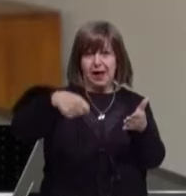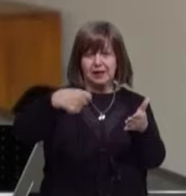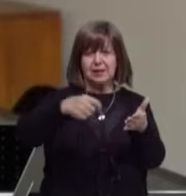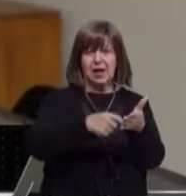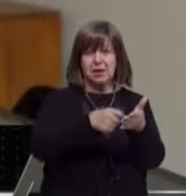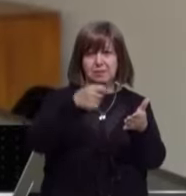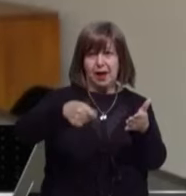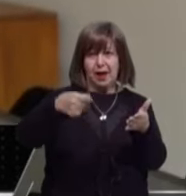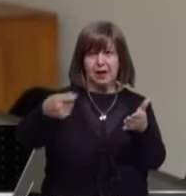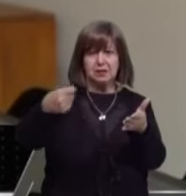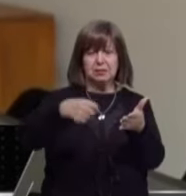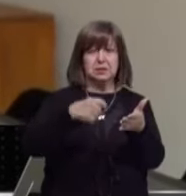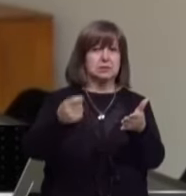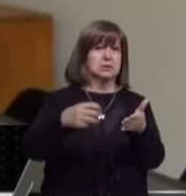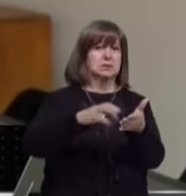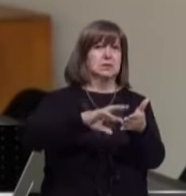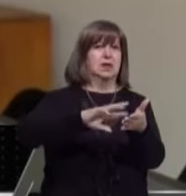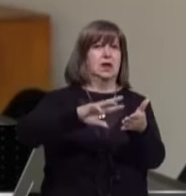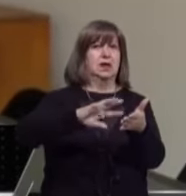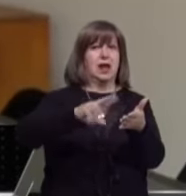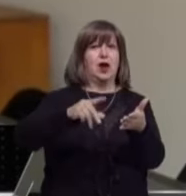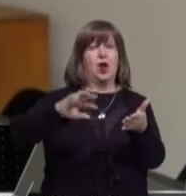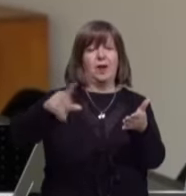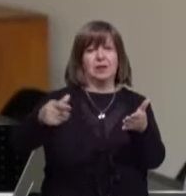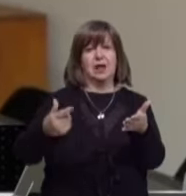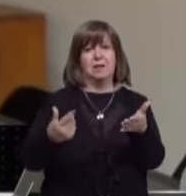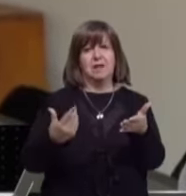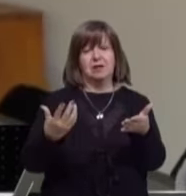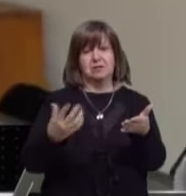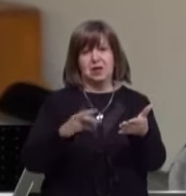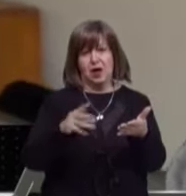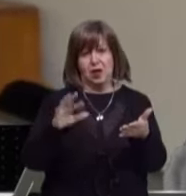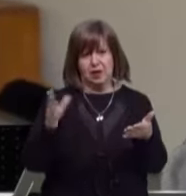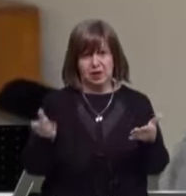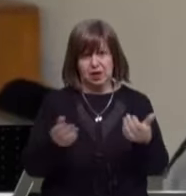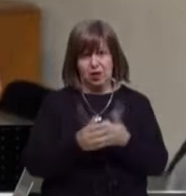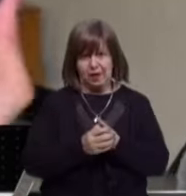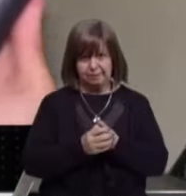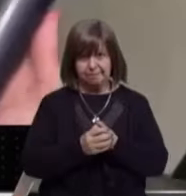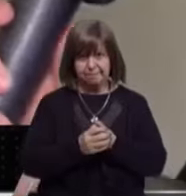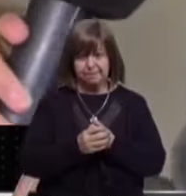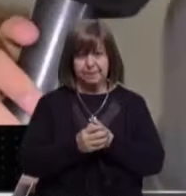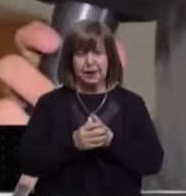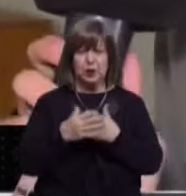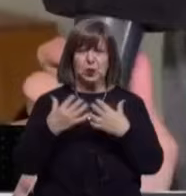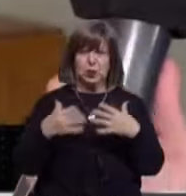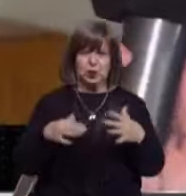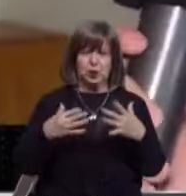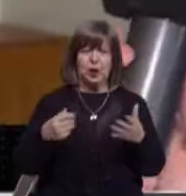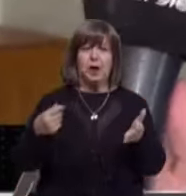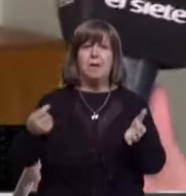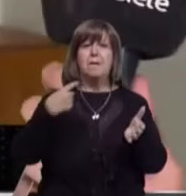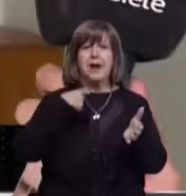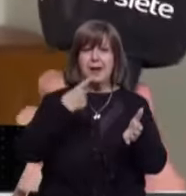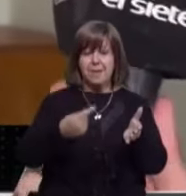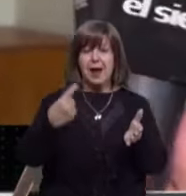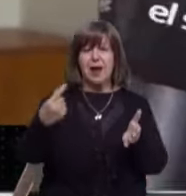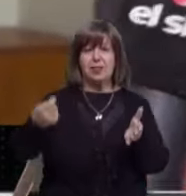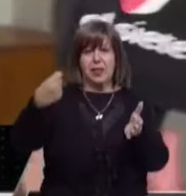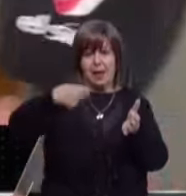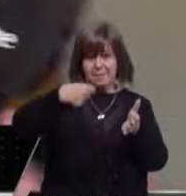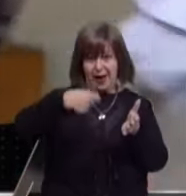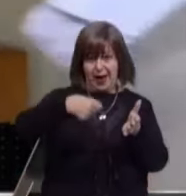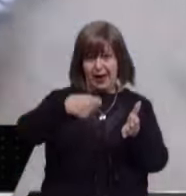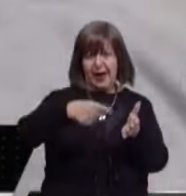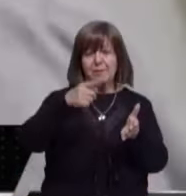invierta dinero y es allí cuando pierde contacto con los delincuentes y ese dinero se pierde. Juan, es peligroso porque primero te dan dinero para que vos caigas en la